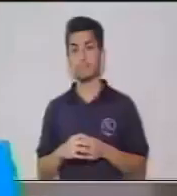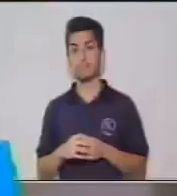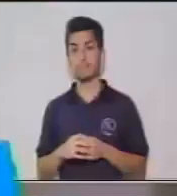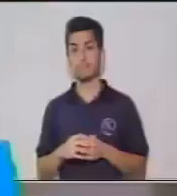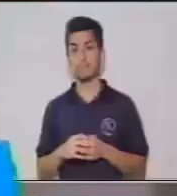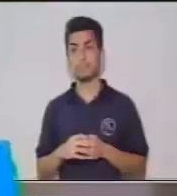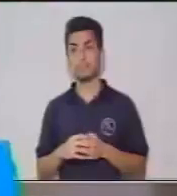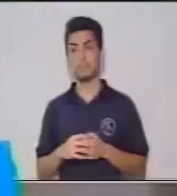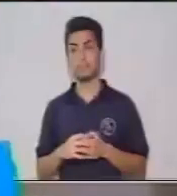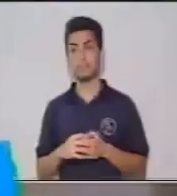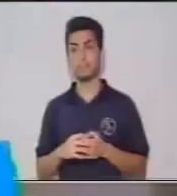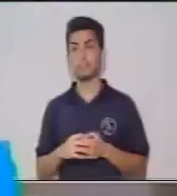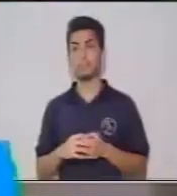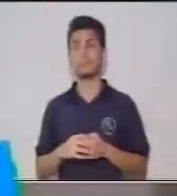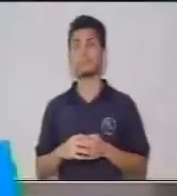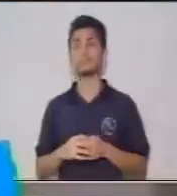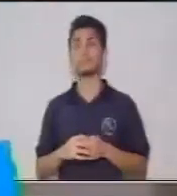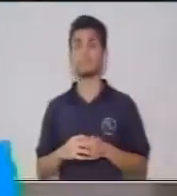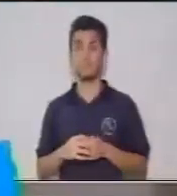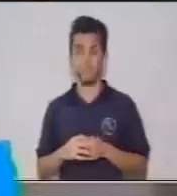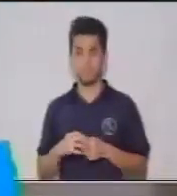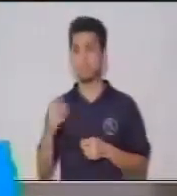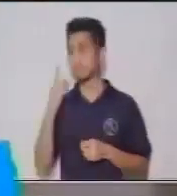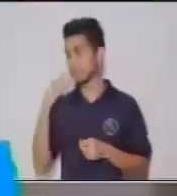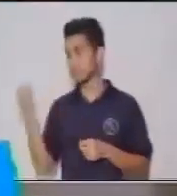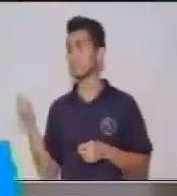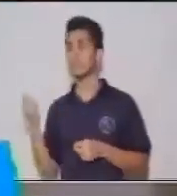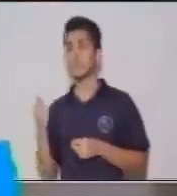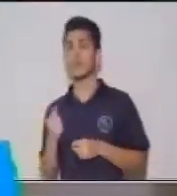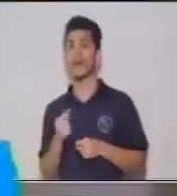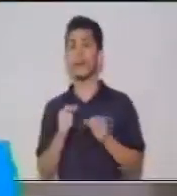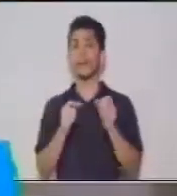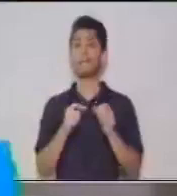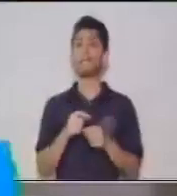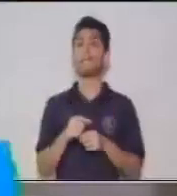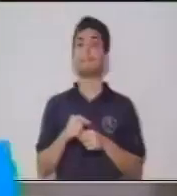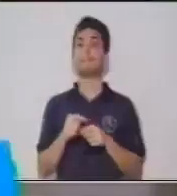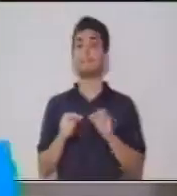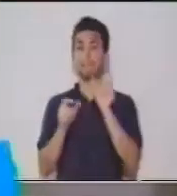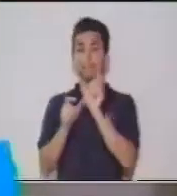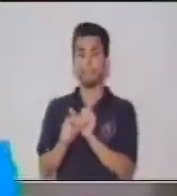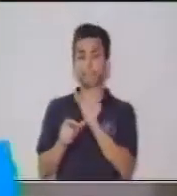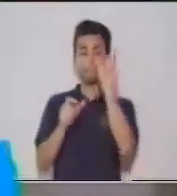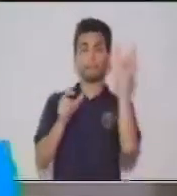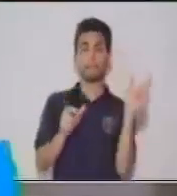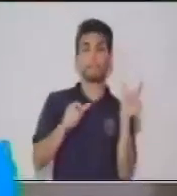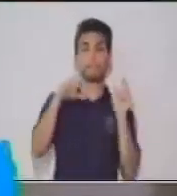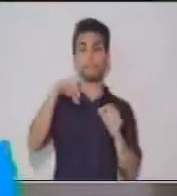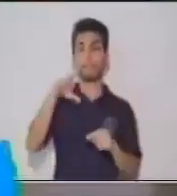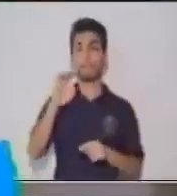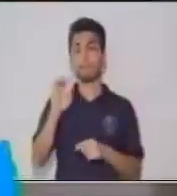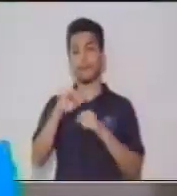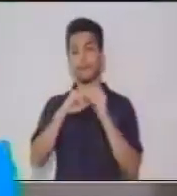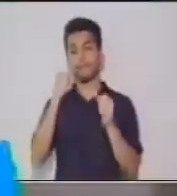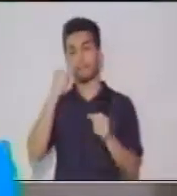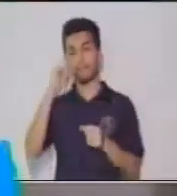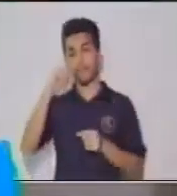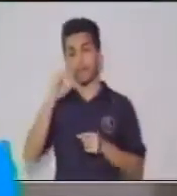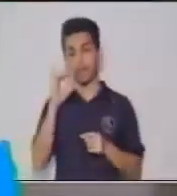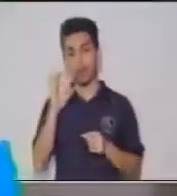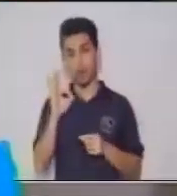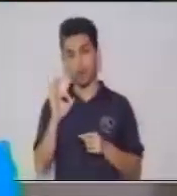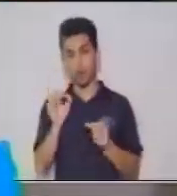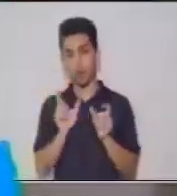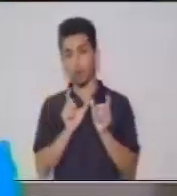Y aquí nos está indicando entonces que el prefijo va antes que nuestro lexema